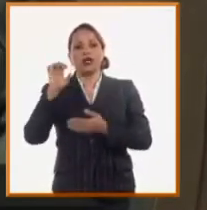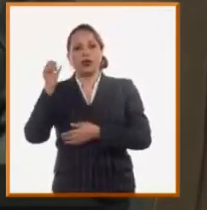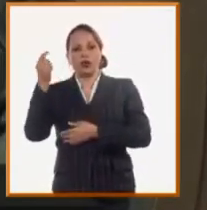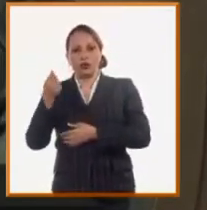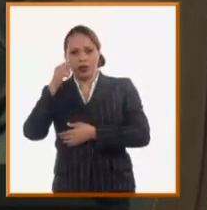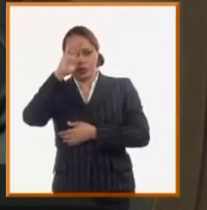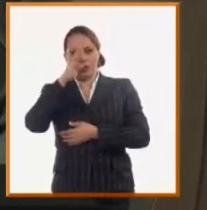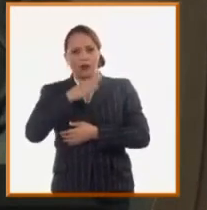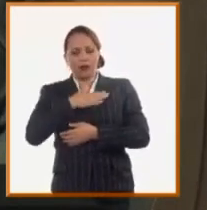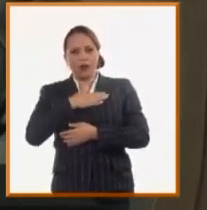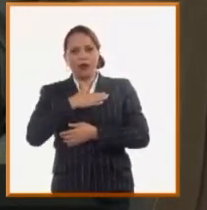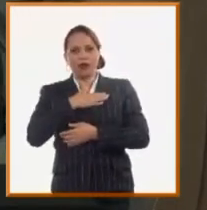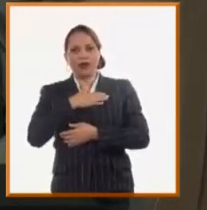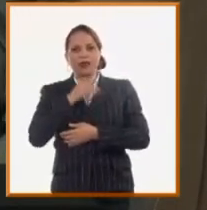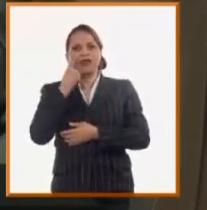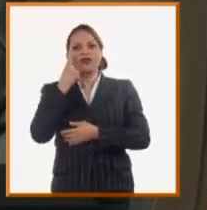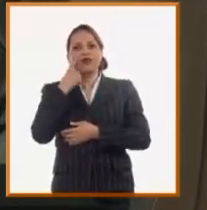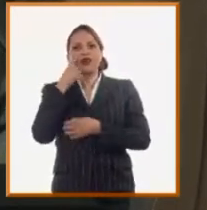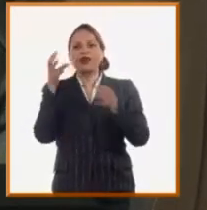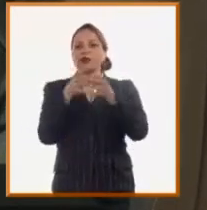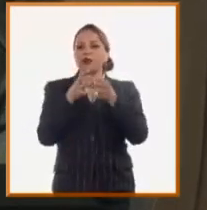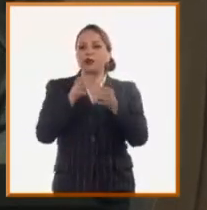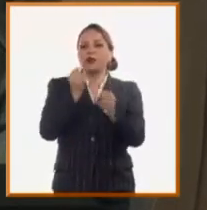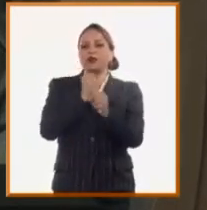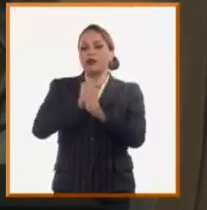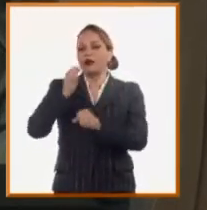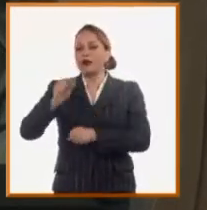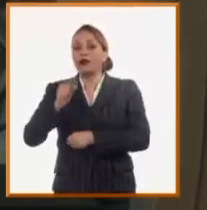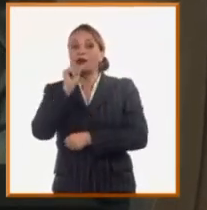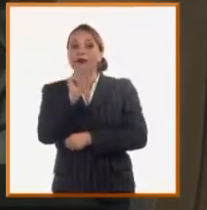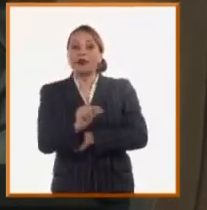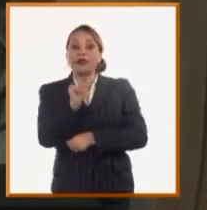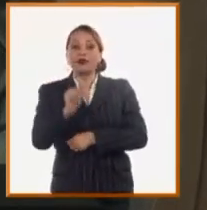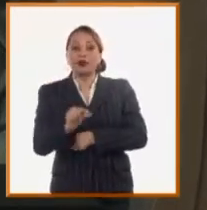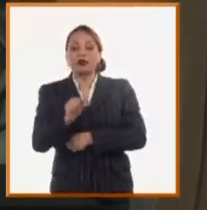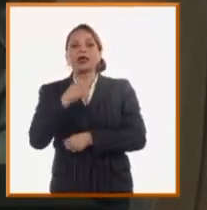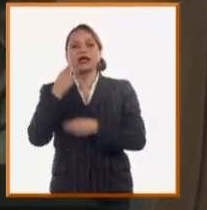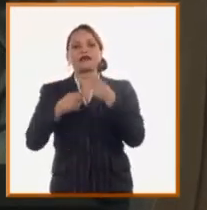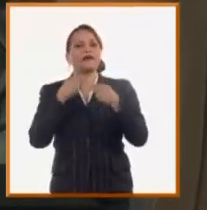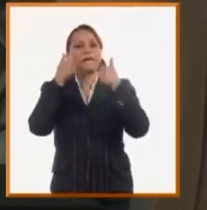económica y social, colectivos de trabajadores, personas que están haciendo bien las